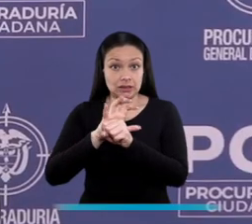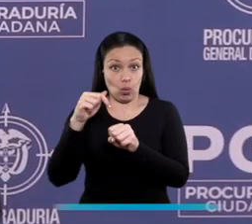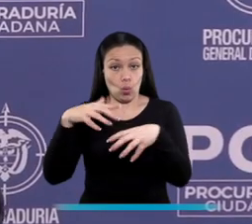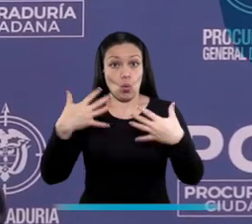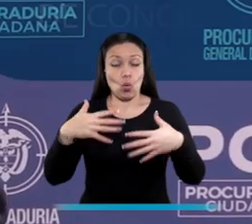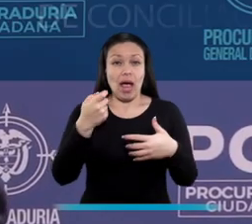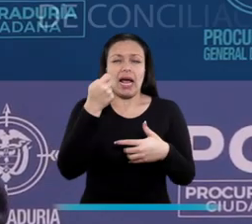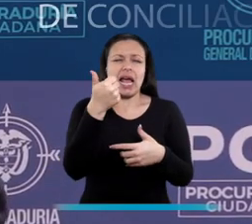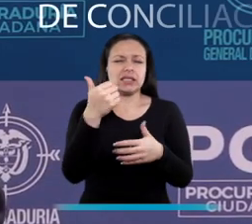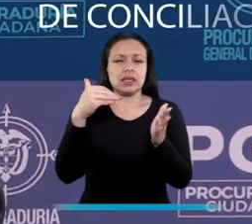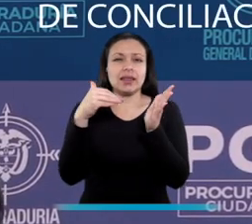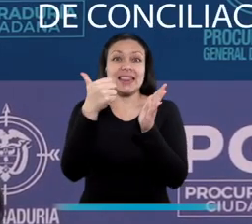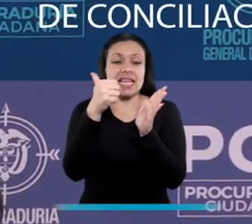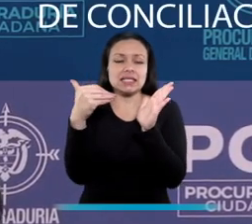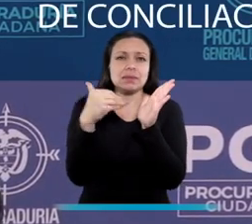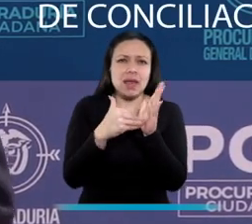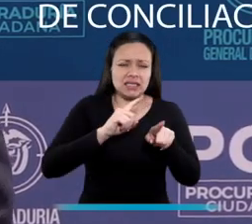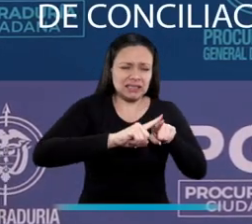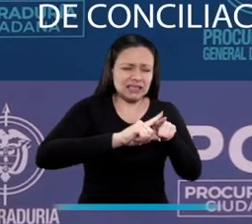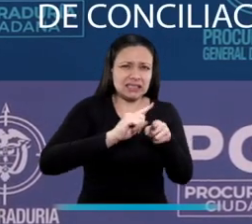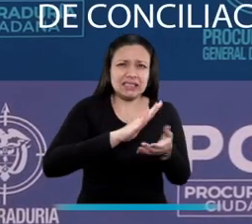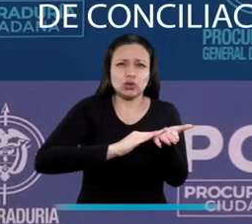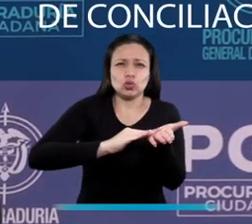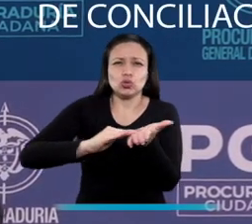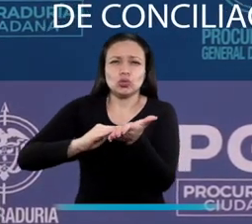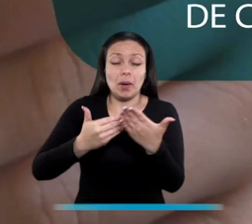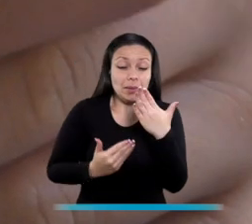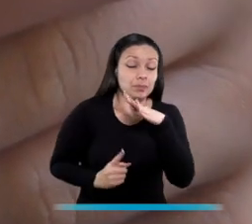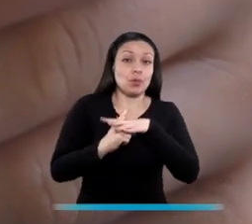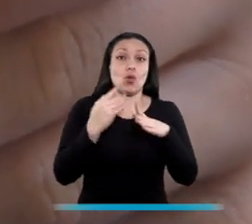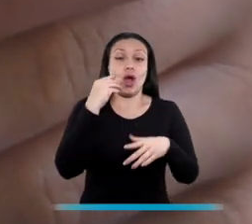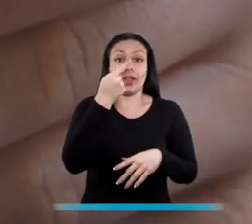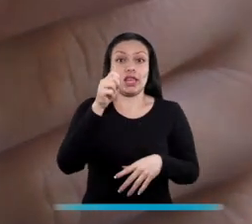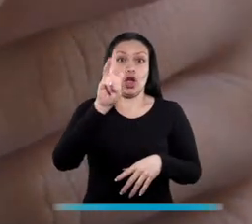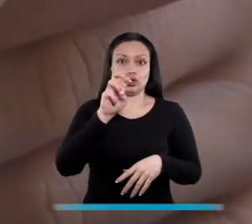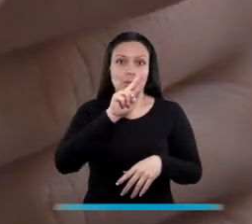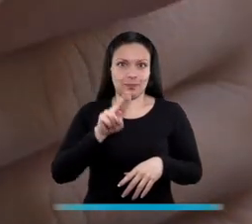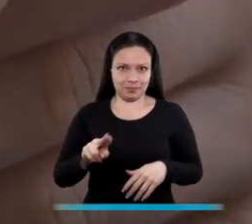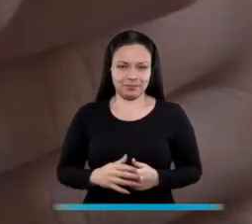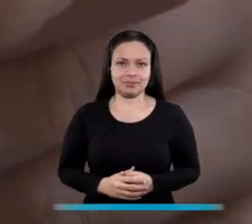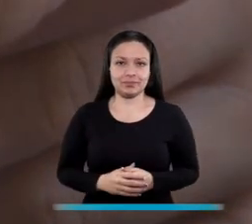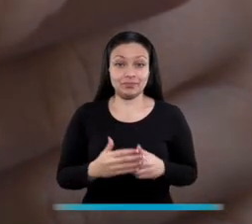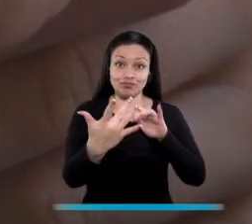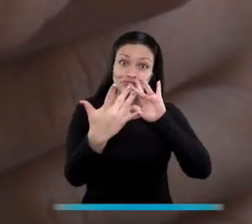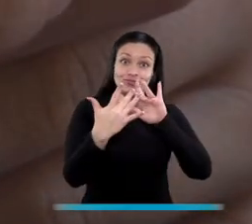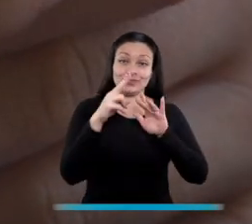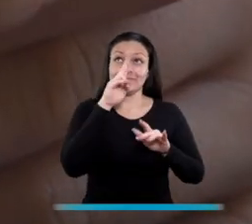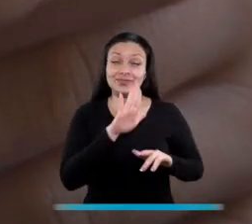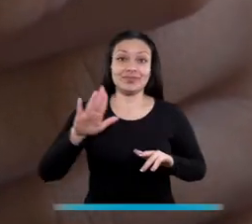porque hemos celebrado más de 10.000 audiencias de conciliación desde el 18 de marzo. Contáctenos a nuestra línea telefónica